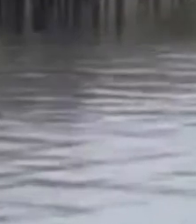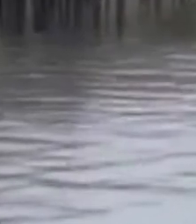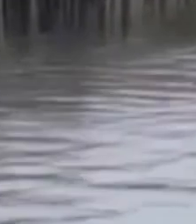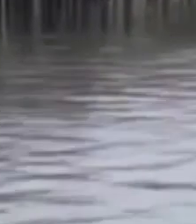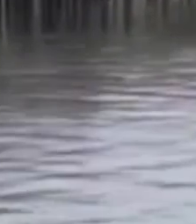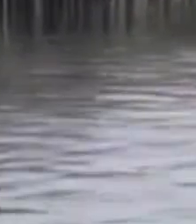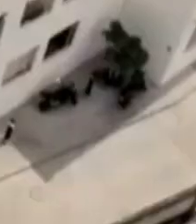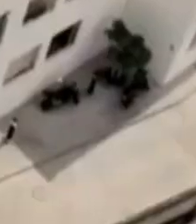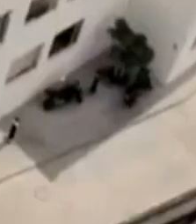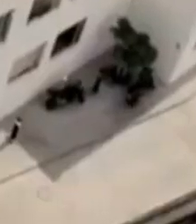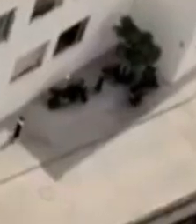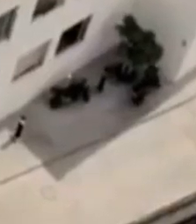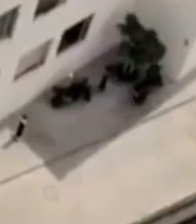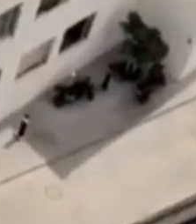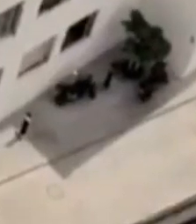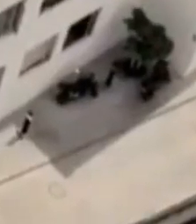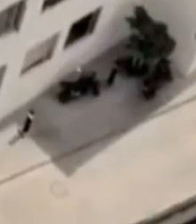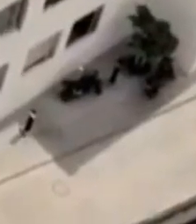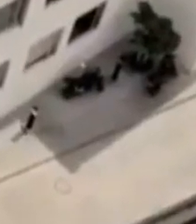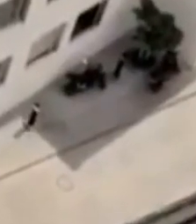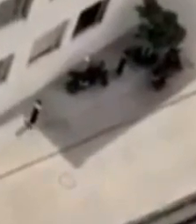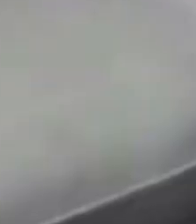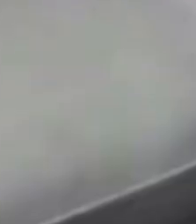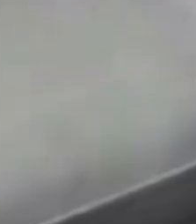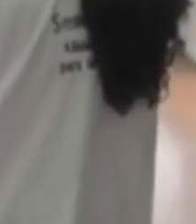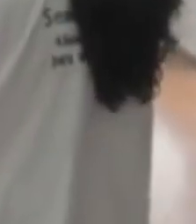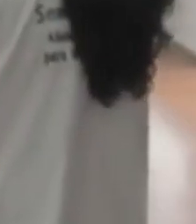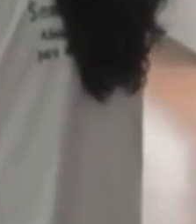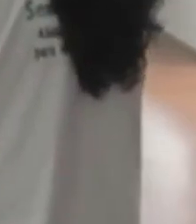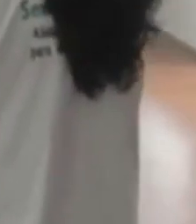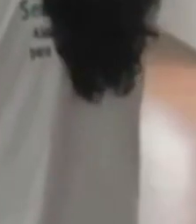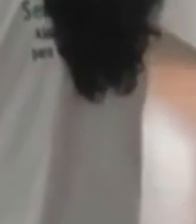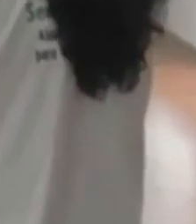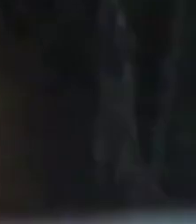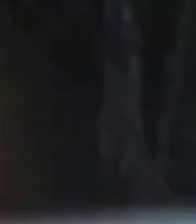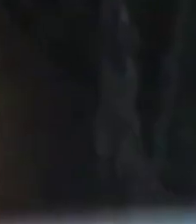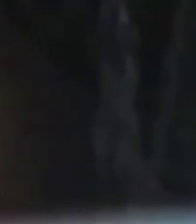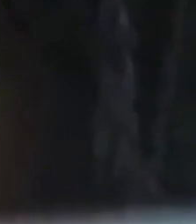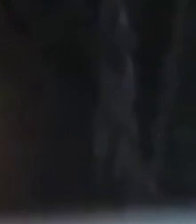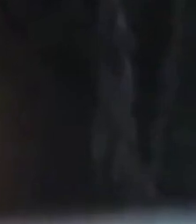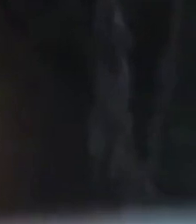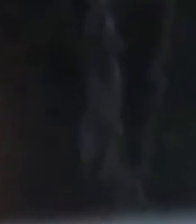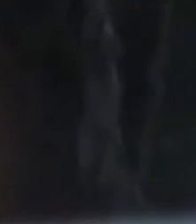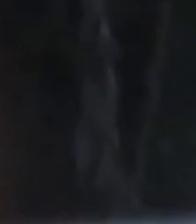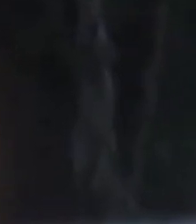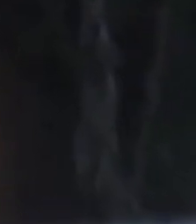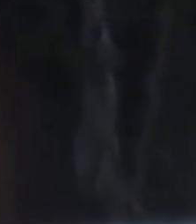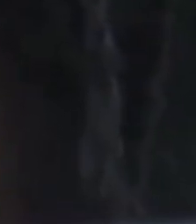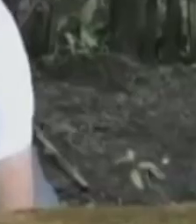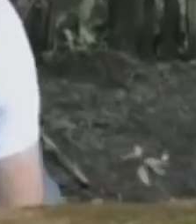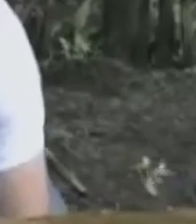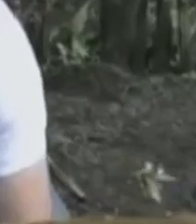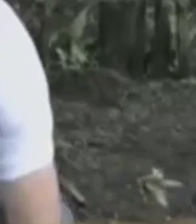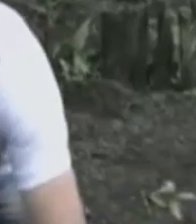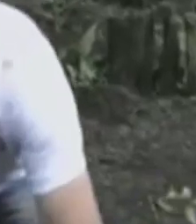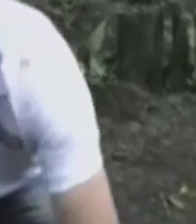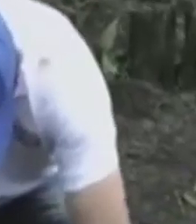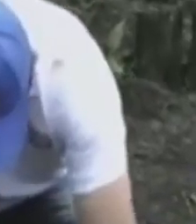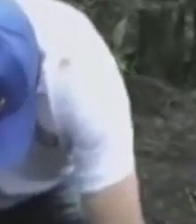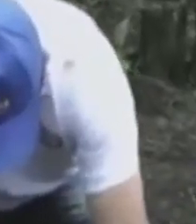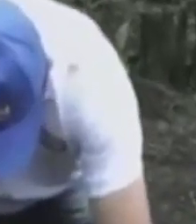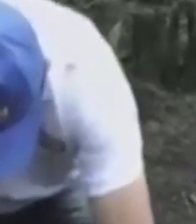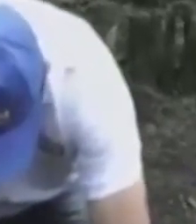Internacional Agroforestal para el Desarrollo Rural, Sembrando Paz. Con este proyecto se ha logrado dinamizar las prácticas agropecuarias